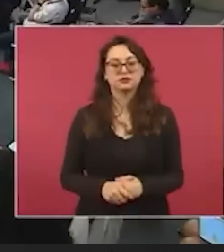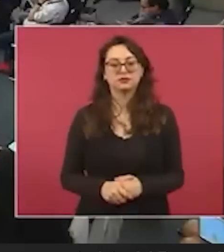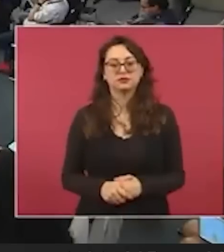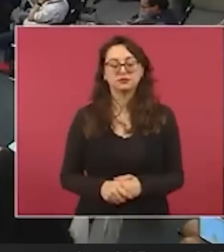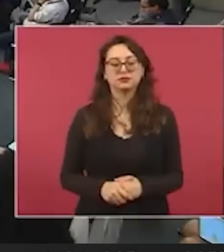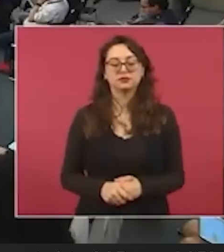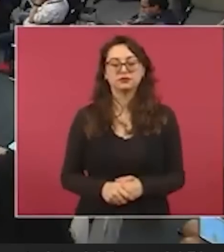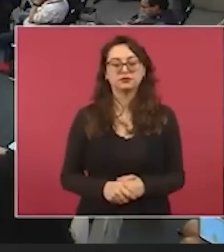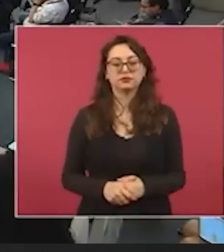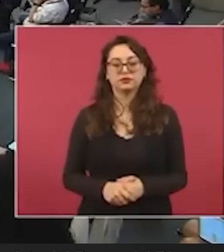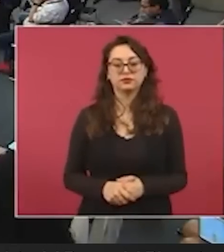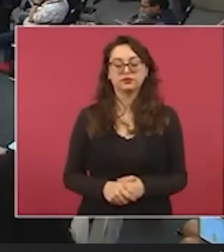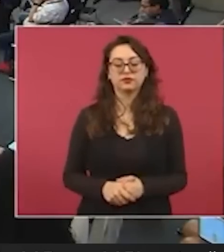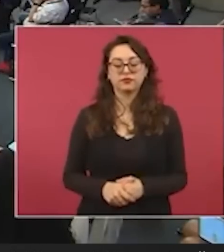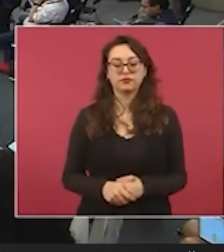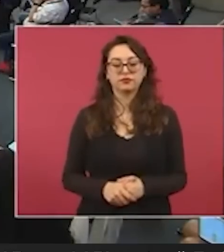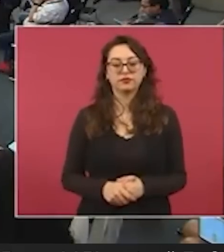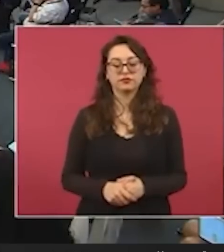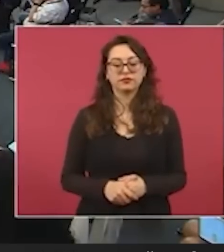Vinculados algunos